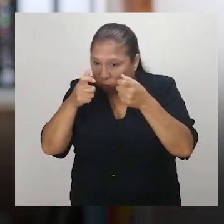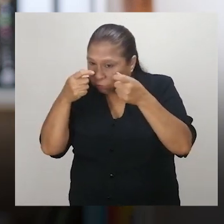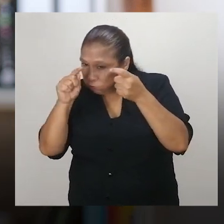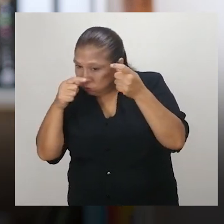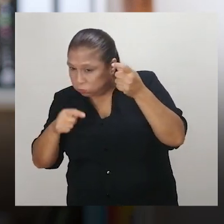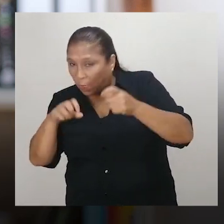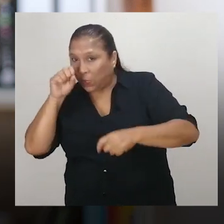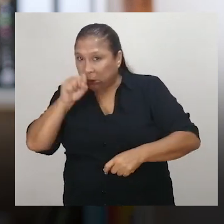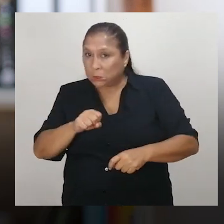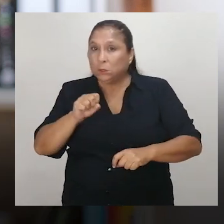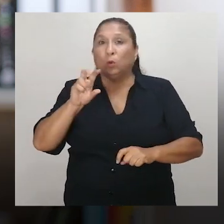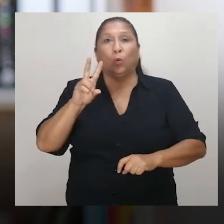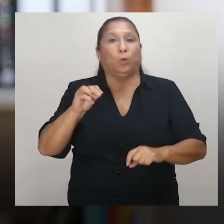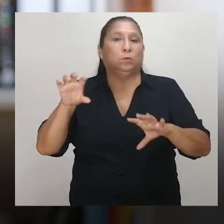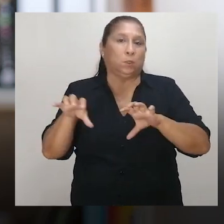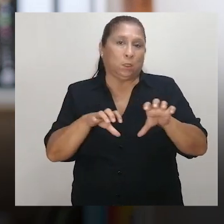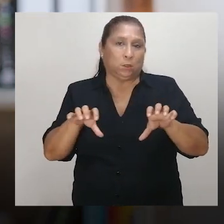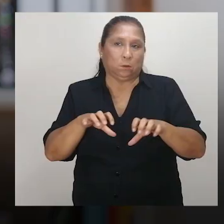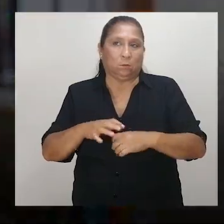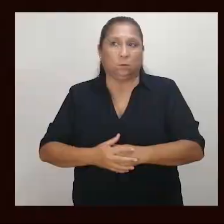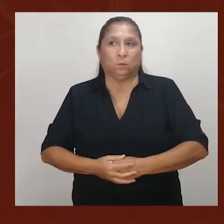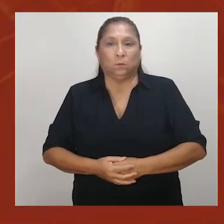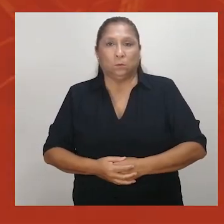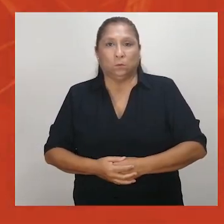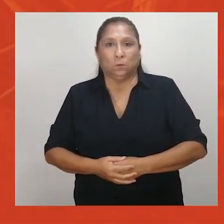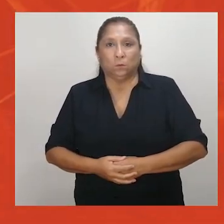servidores de empleo velar por su cumplimiento.